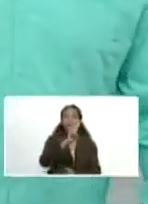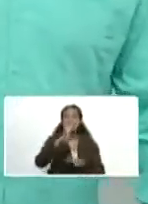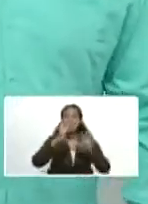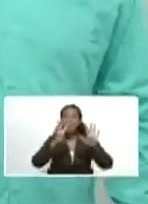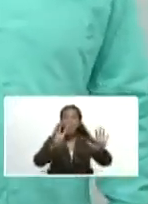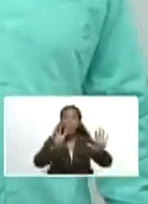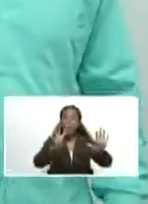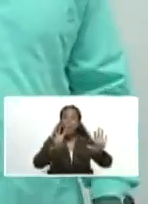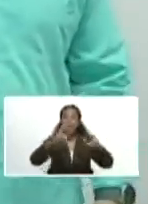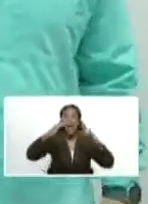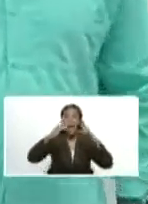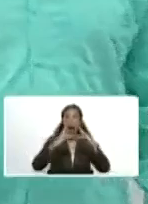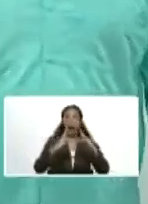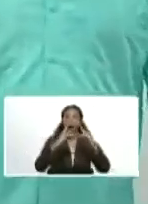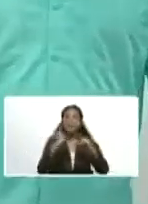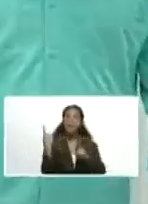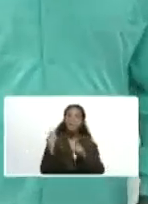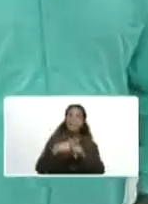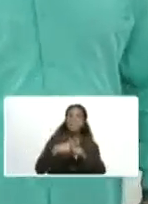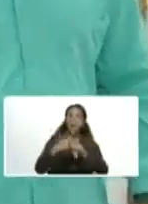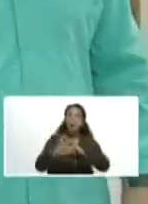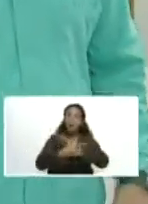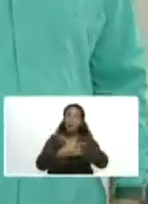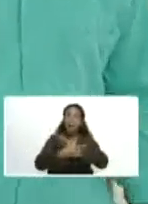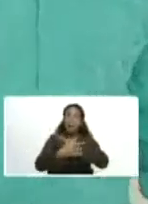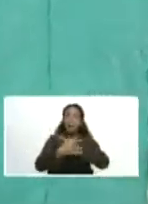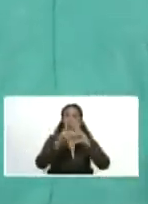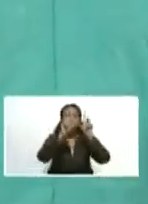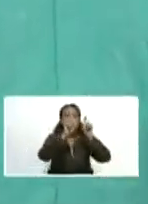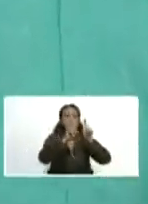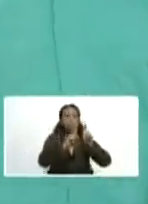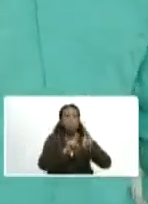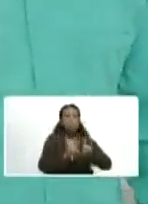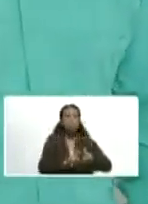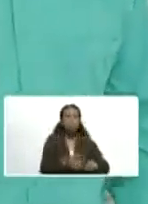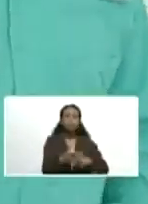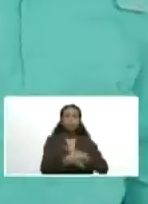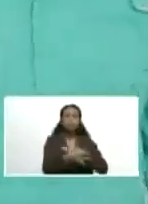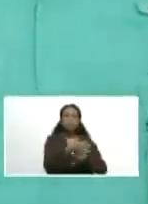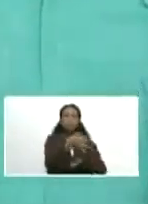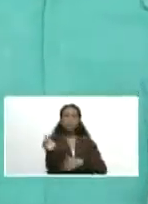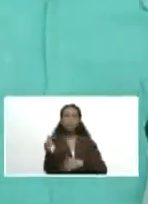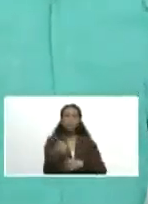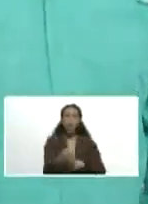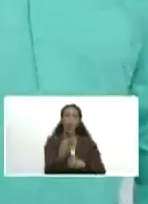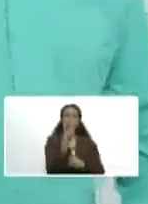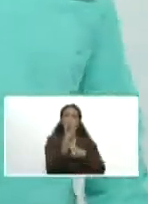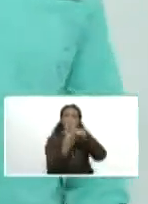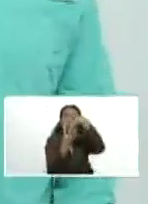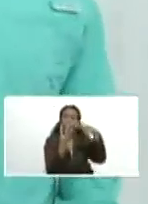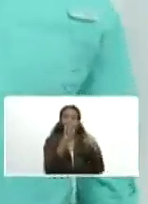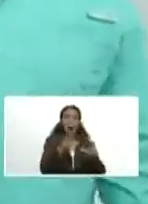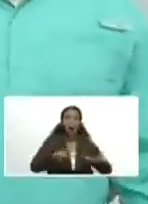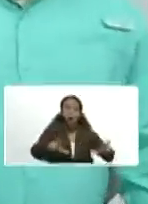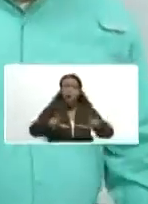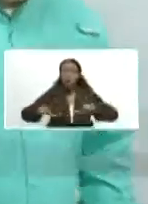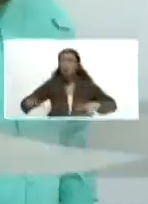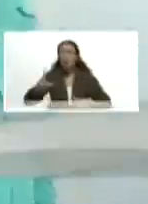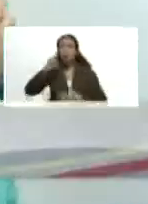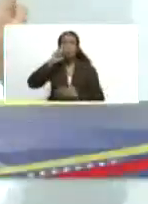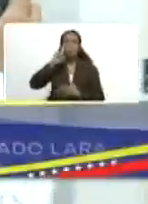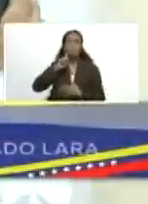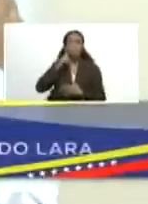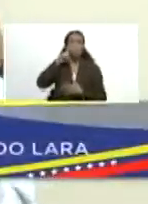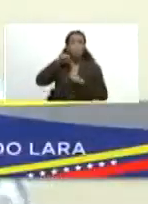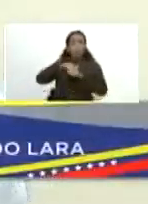camas que se suman, más equipos de última generación, de última tecnología, cuatro consultorios, área de sala de parto,